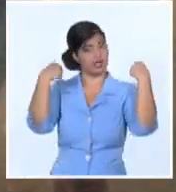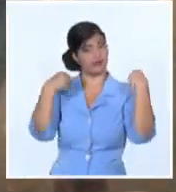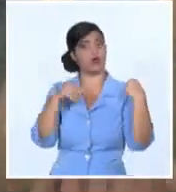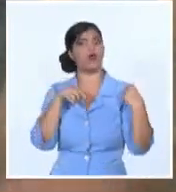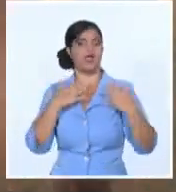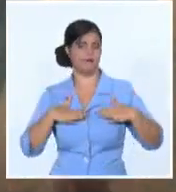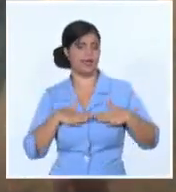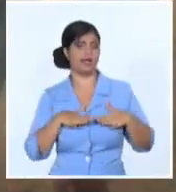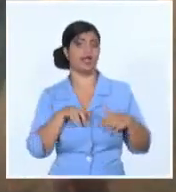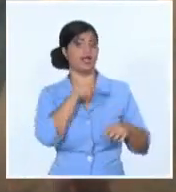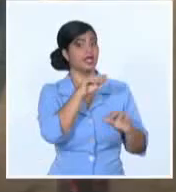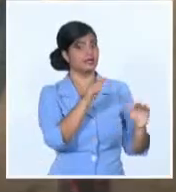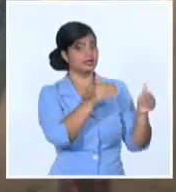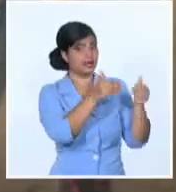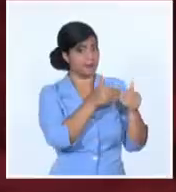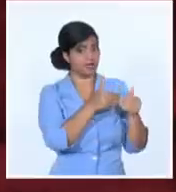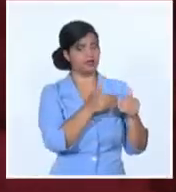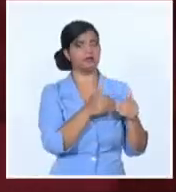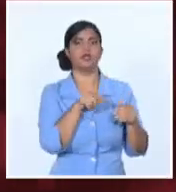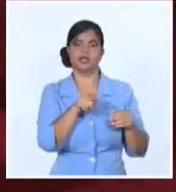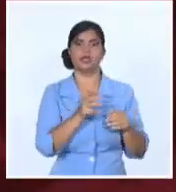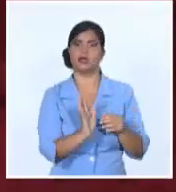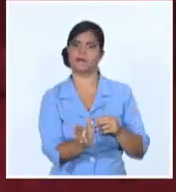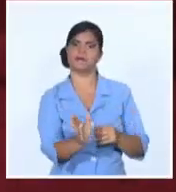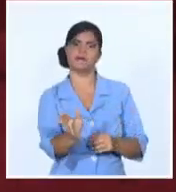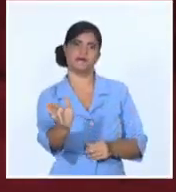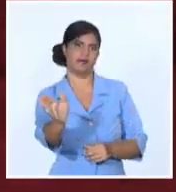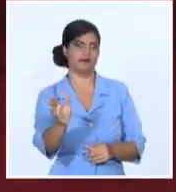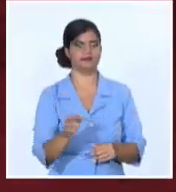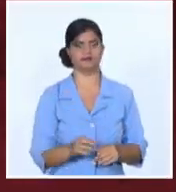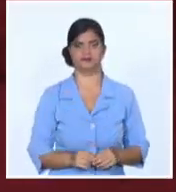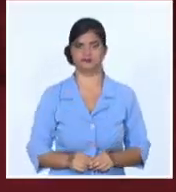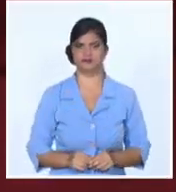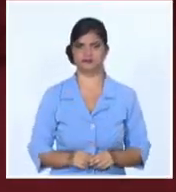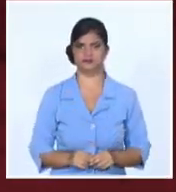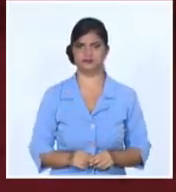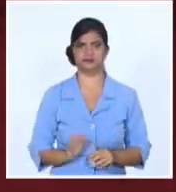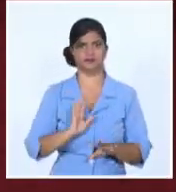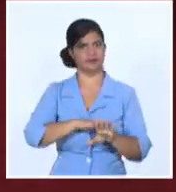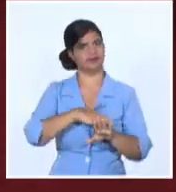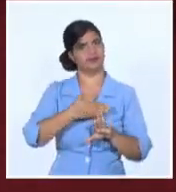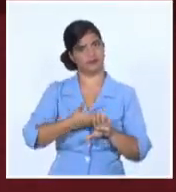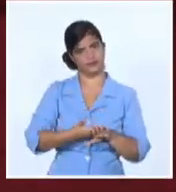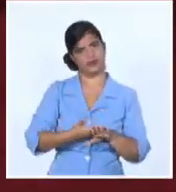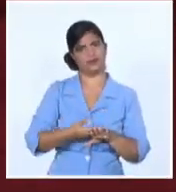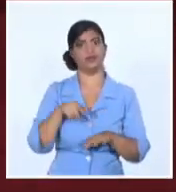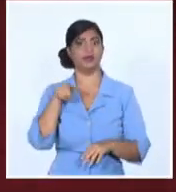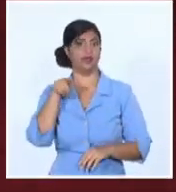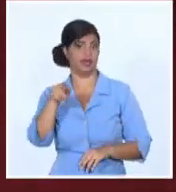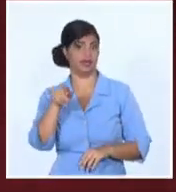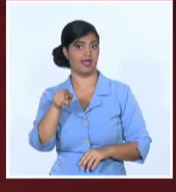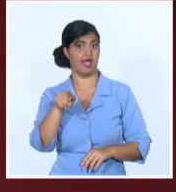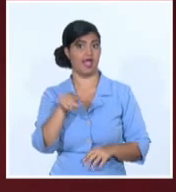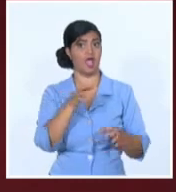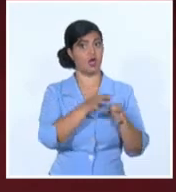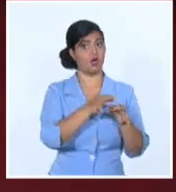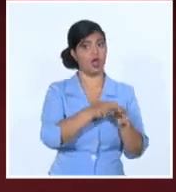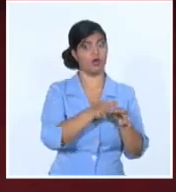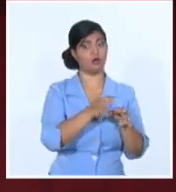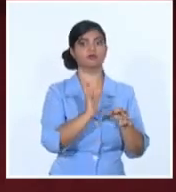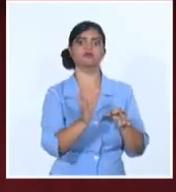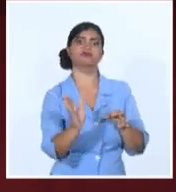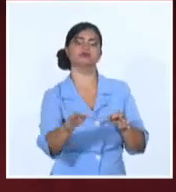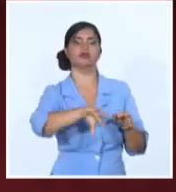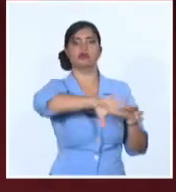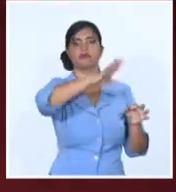ese proceso y ella se retire. Y ya nada, ya después, ella solita, ¿qué es lo que hace después que termina de poner los huevos? Se va. La